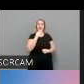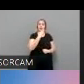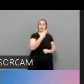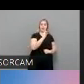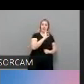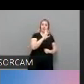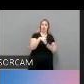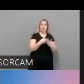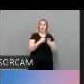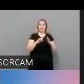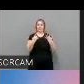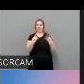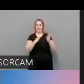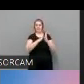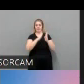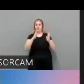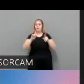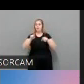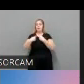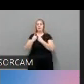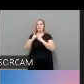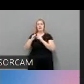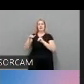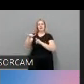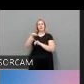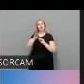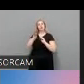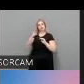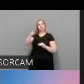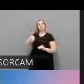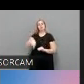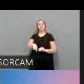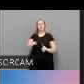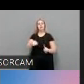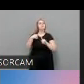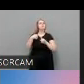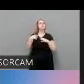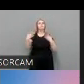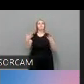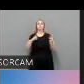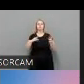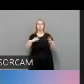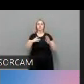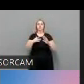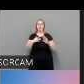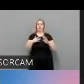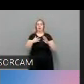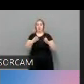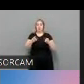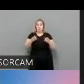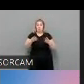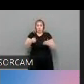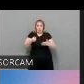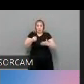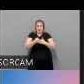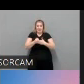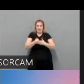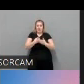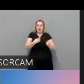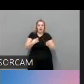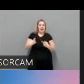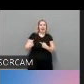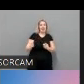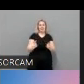años, también a su familia y a su entorno, y tienen como objetivo dar respuesta lo antes posible, lo más pronto posible, a las